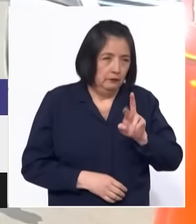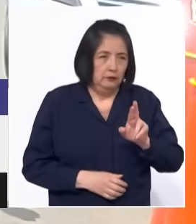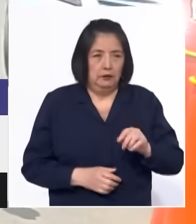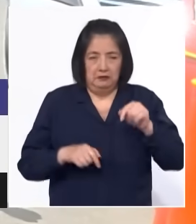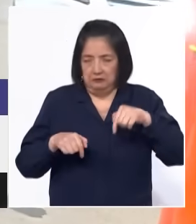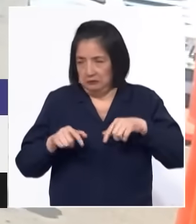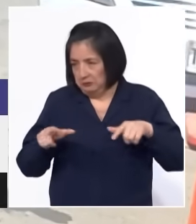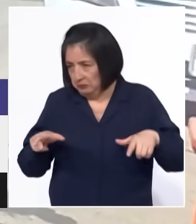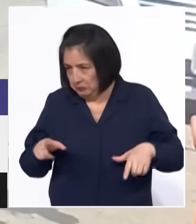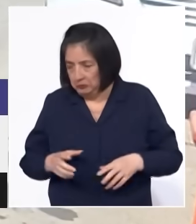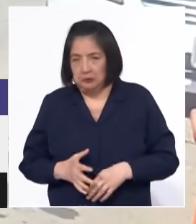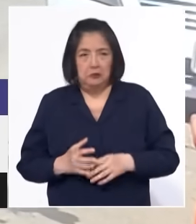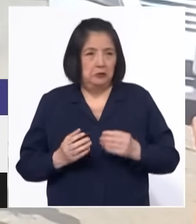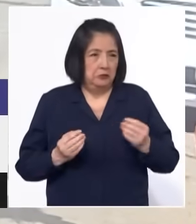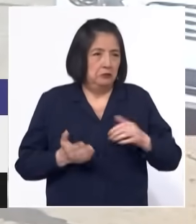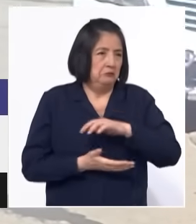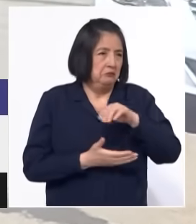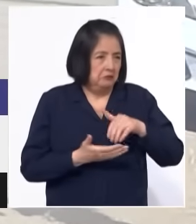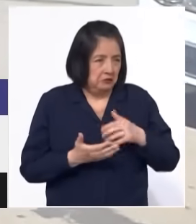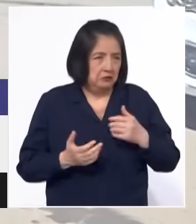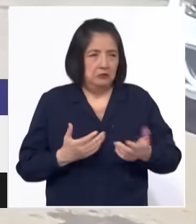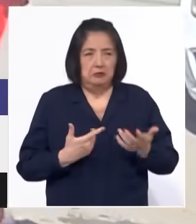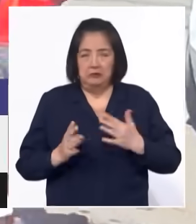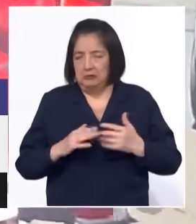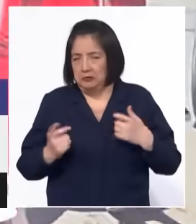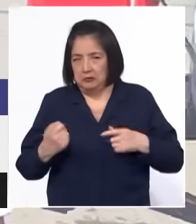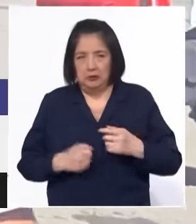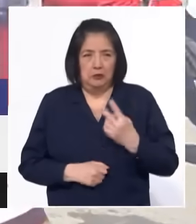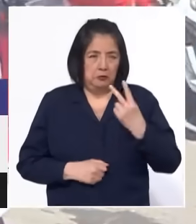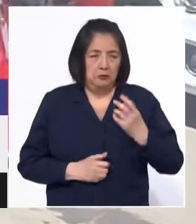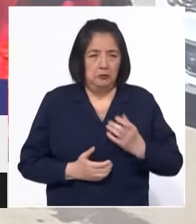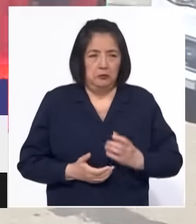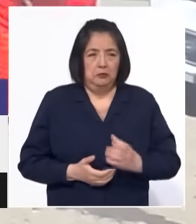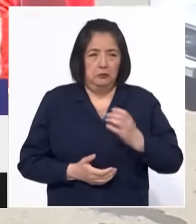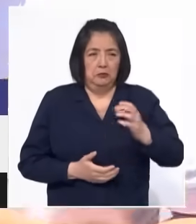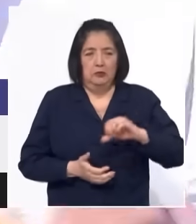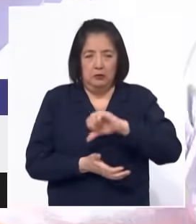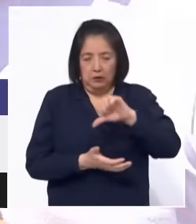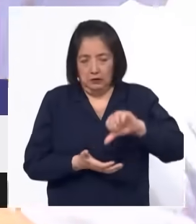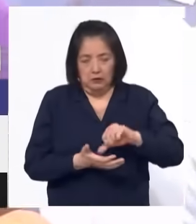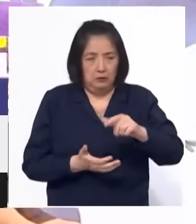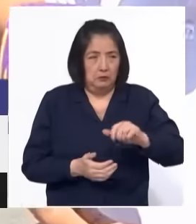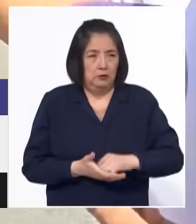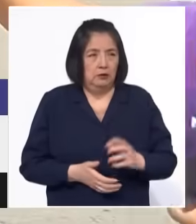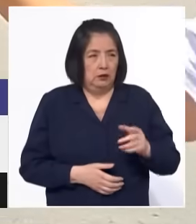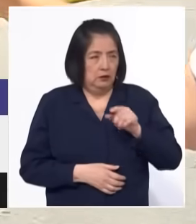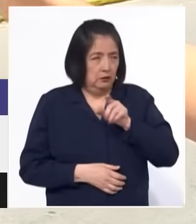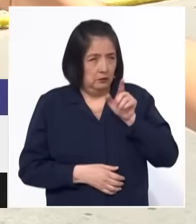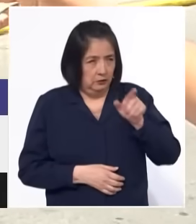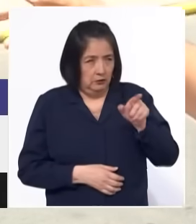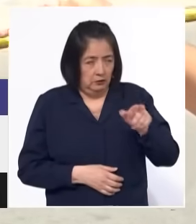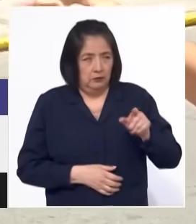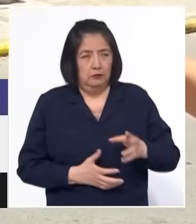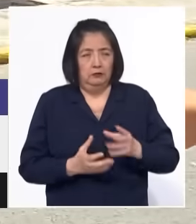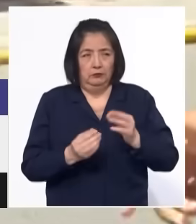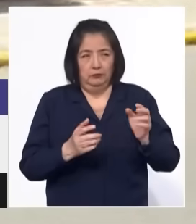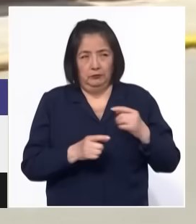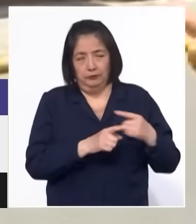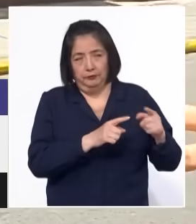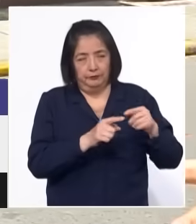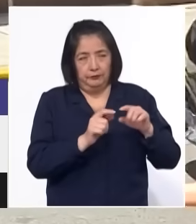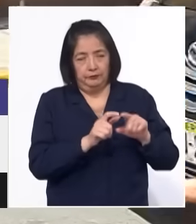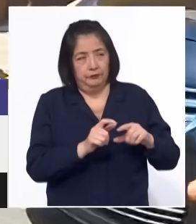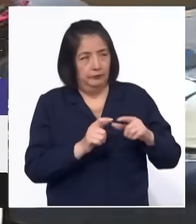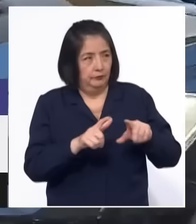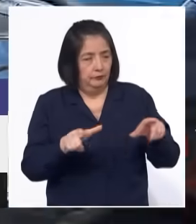Una zona bastante céntrica, bastante comercial, como te digo, a dos cuadras de la Plaza de Armas, porque aquí hay varios establecimientos